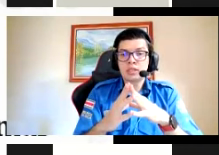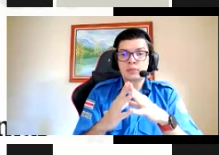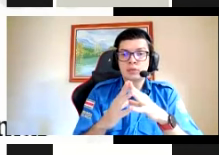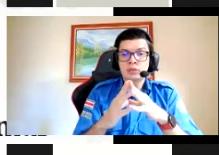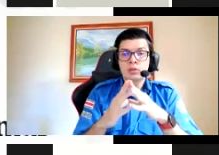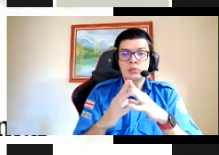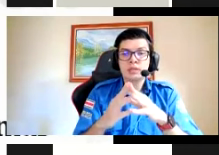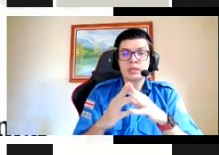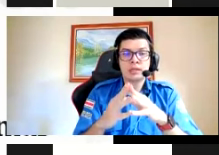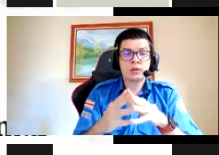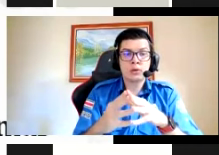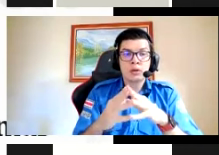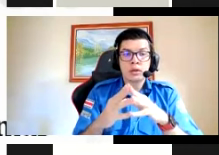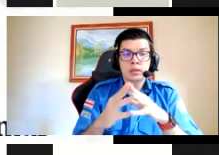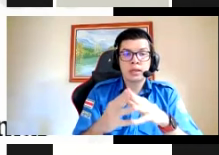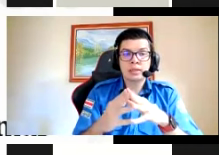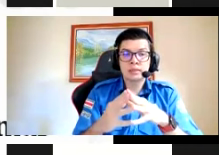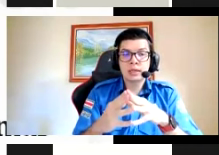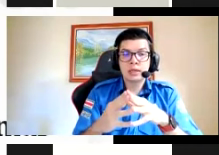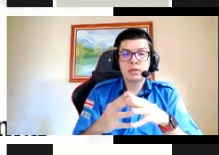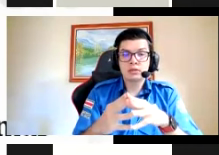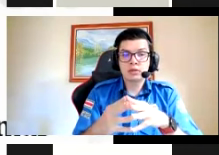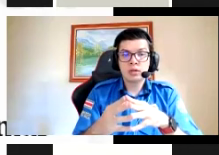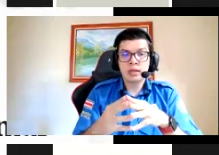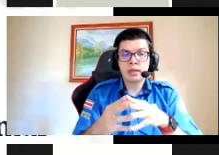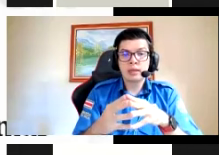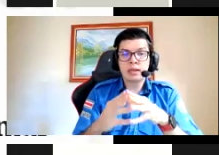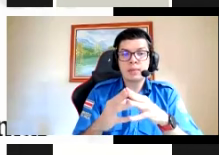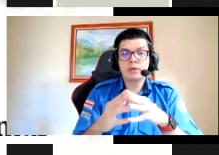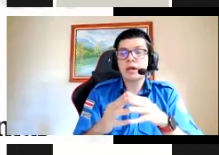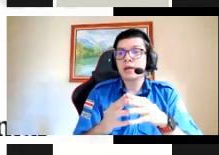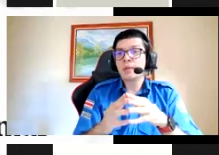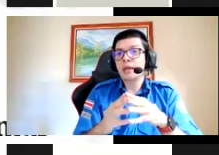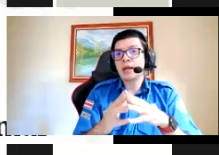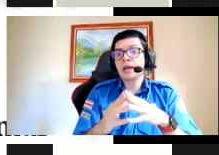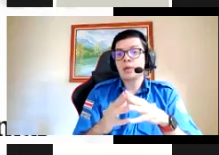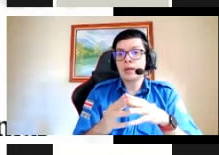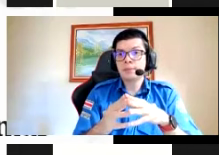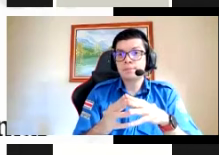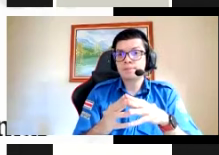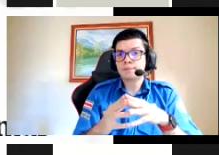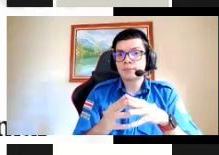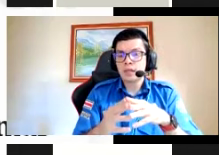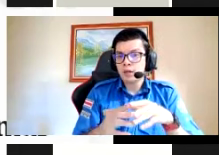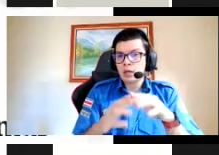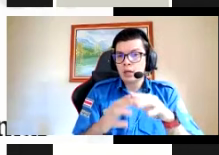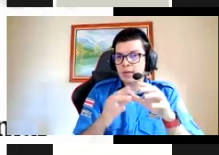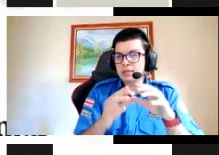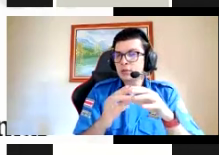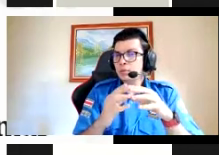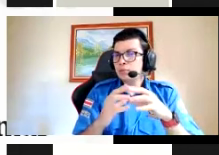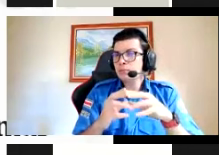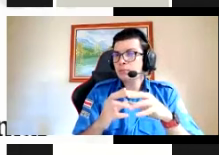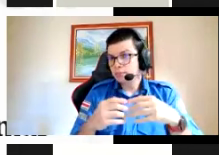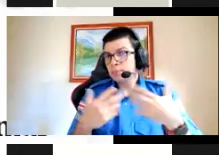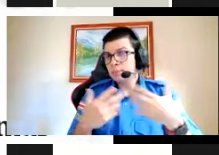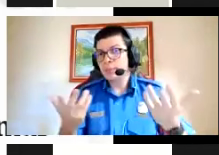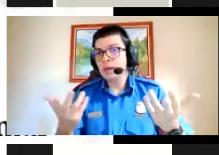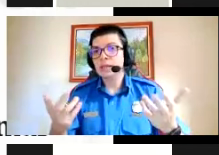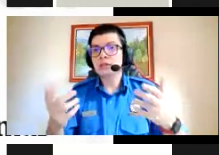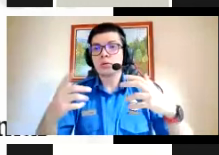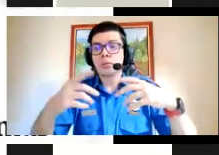de una explosión de un cilindro de gas en una soda del barrio El Carmen en Alajuela. ¿Y por qué esto